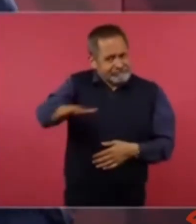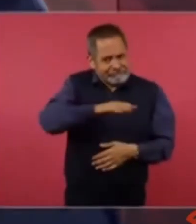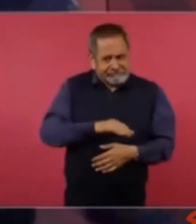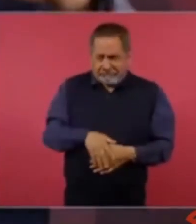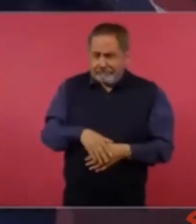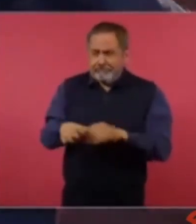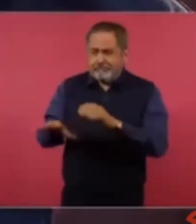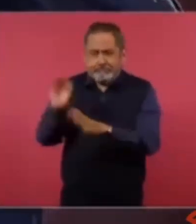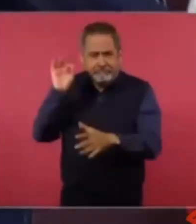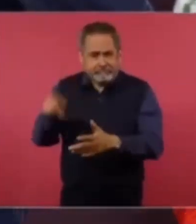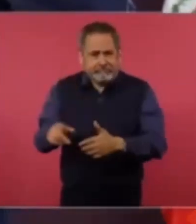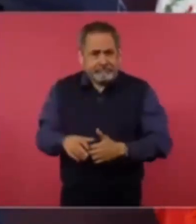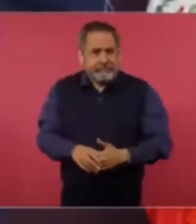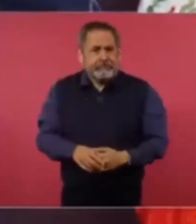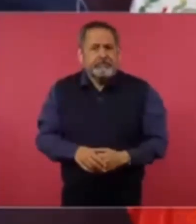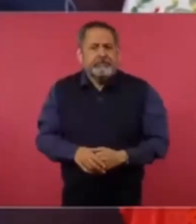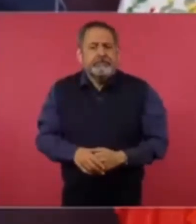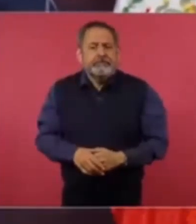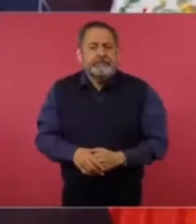van